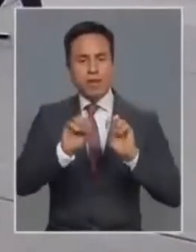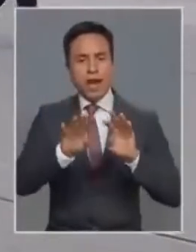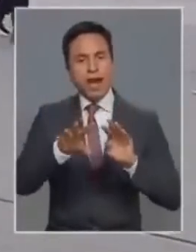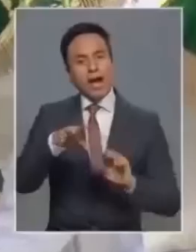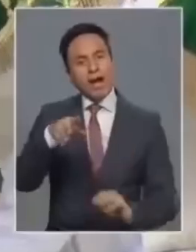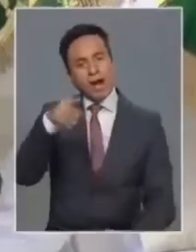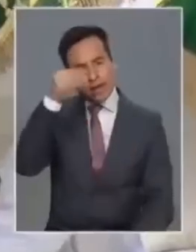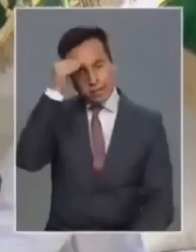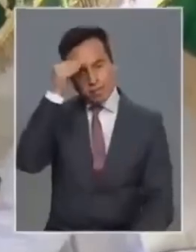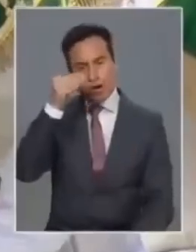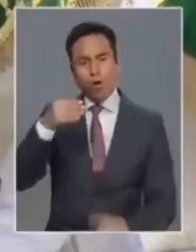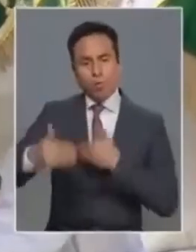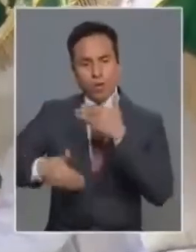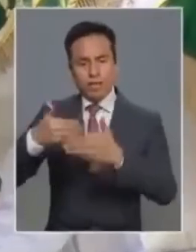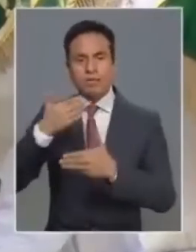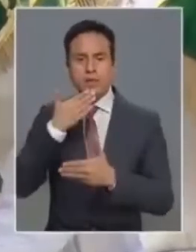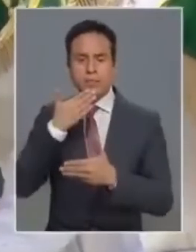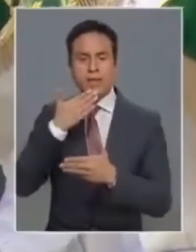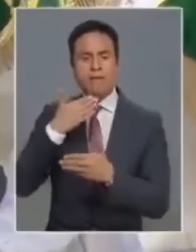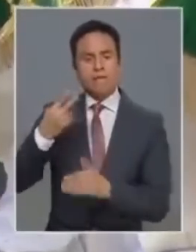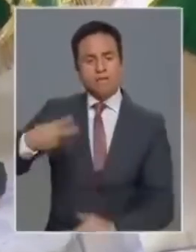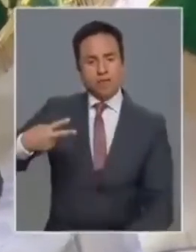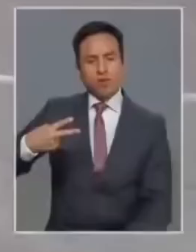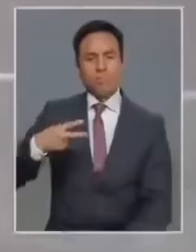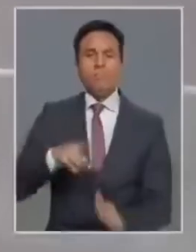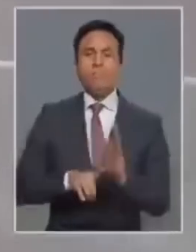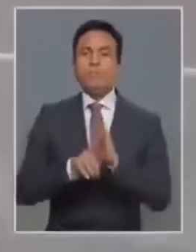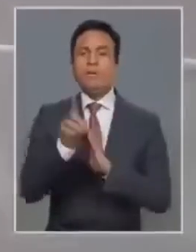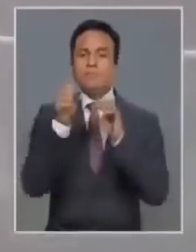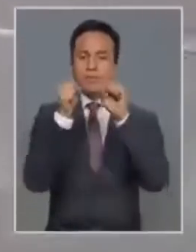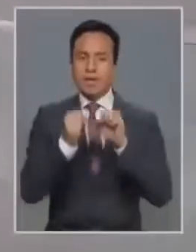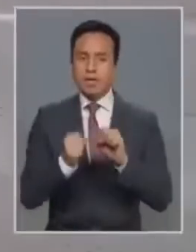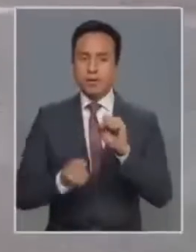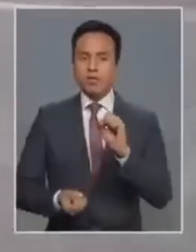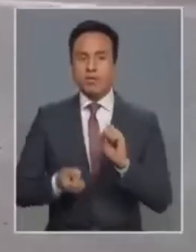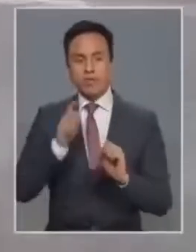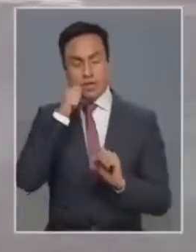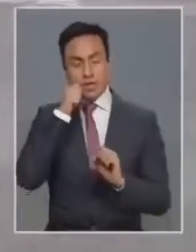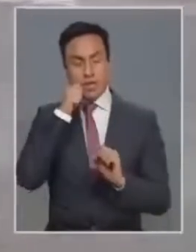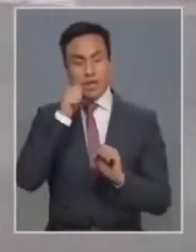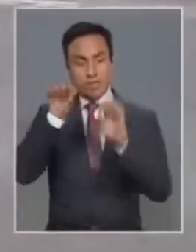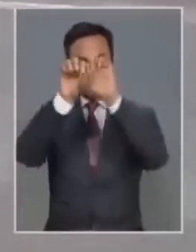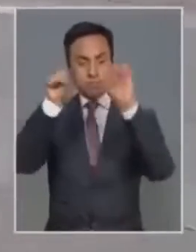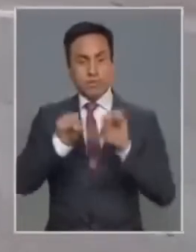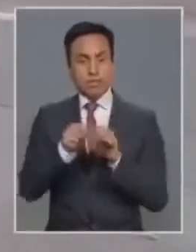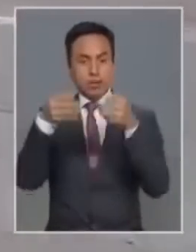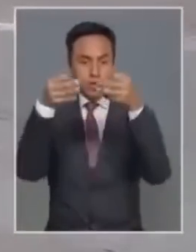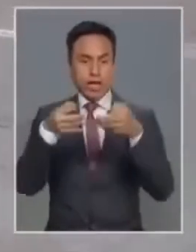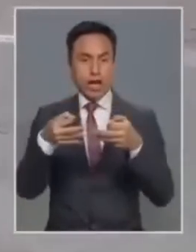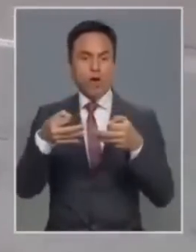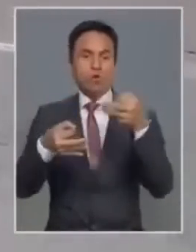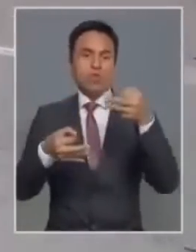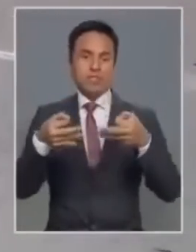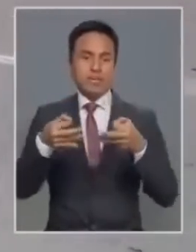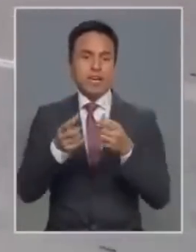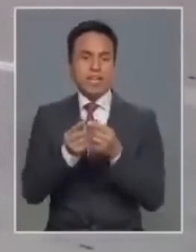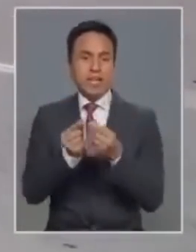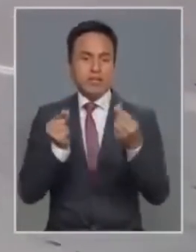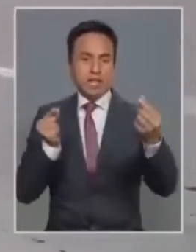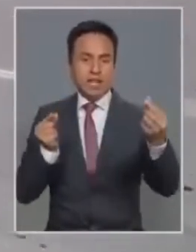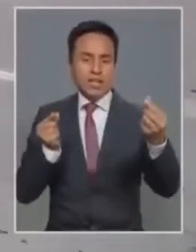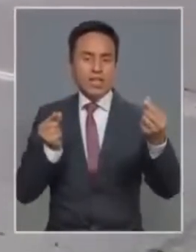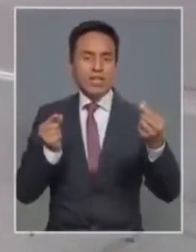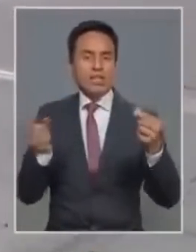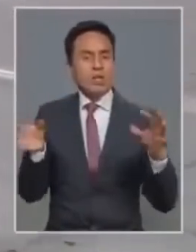académico, operativo y valórico, para desarrollar capacidades que contribuyen al sistema de seguridad y justicia nacional, de